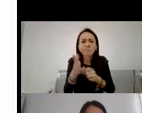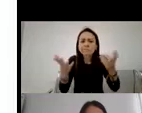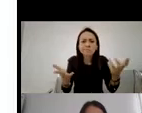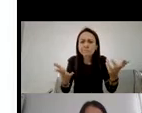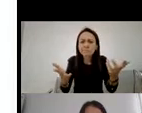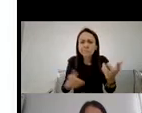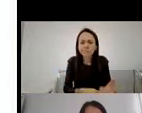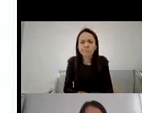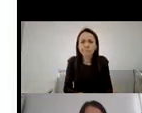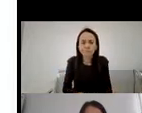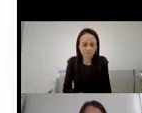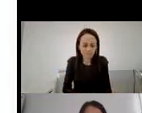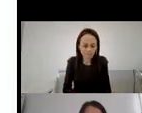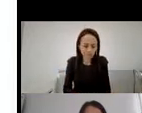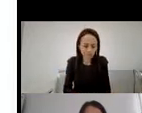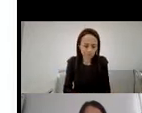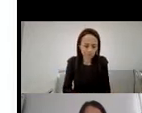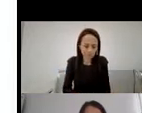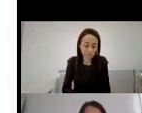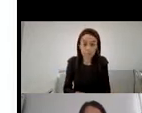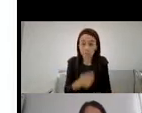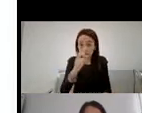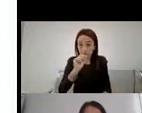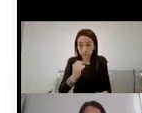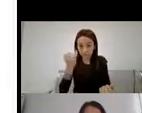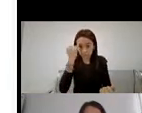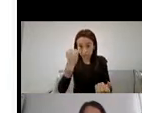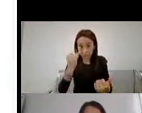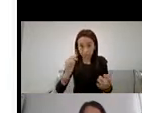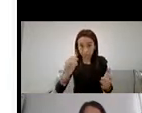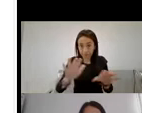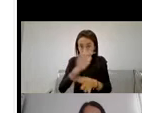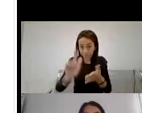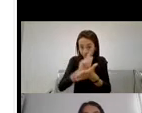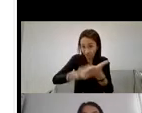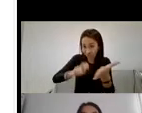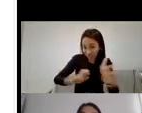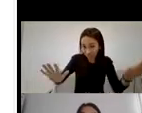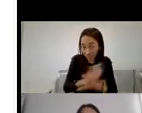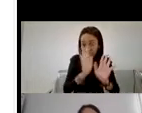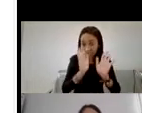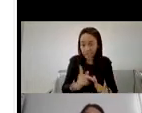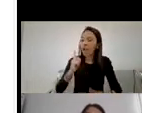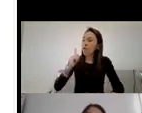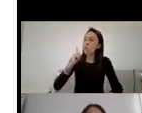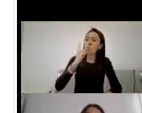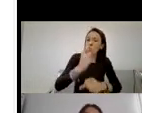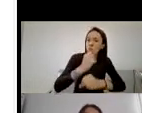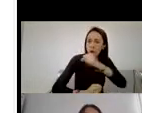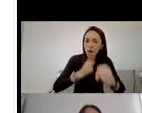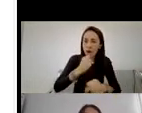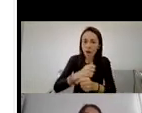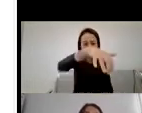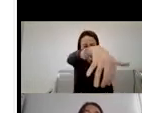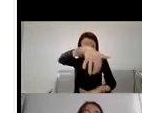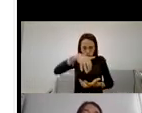de la situación que supone la reforma. Primero, preguntamos de los ingresos anuales, ¿cuál es el porcentaje de ingreso